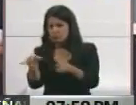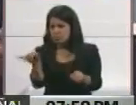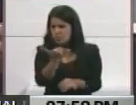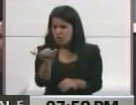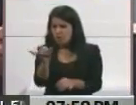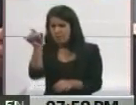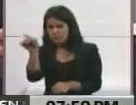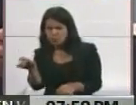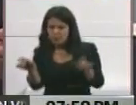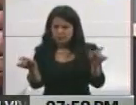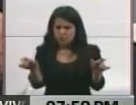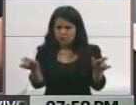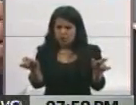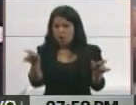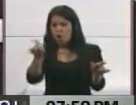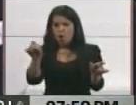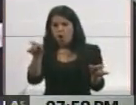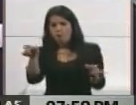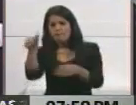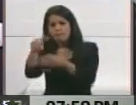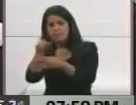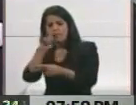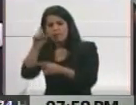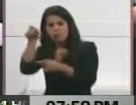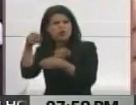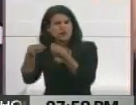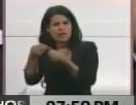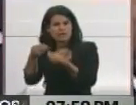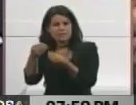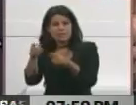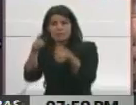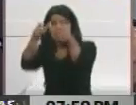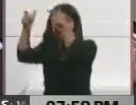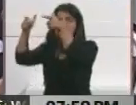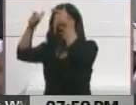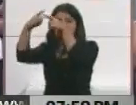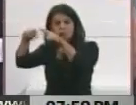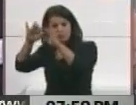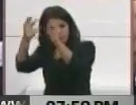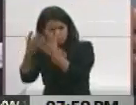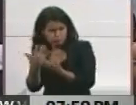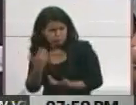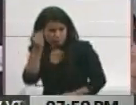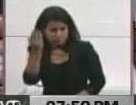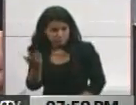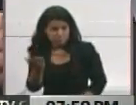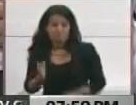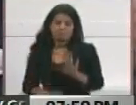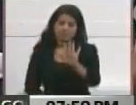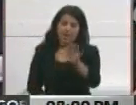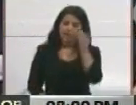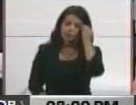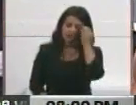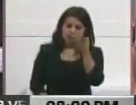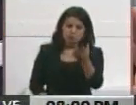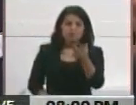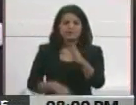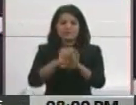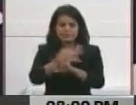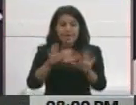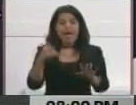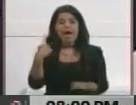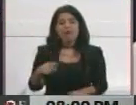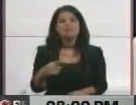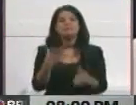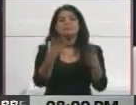en la asamblea nacional hay legitimidades fraccionadas o si tú quieres expresiones de la soberanía fraccionadas